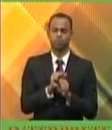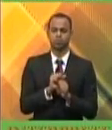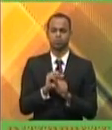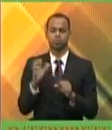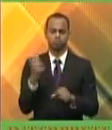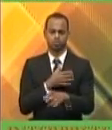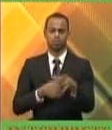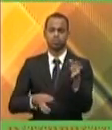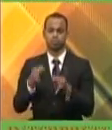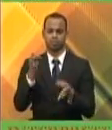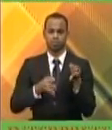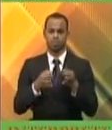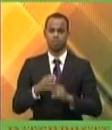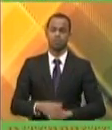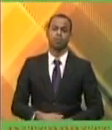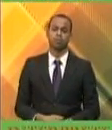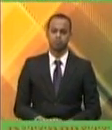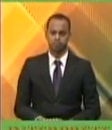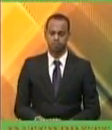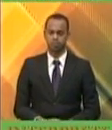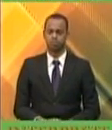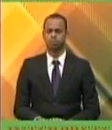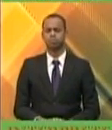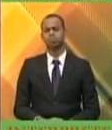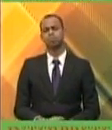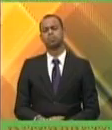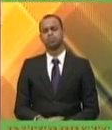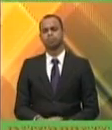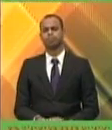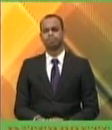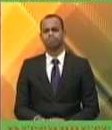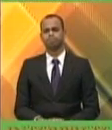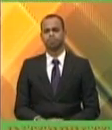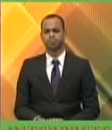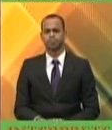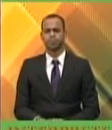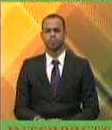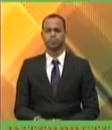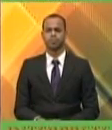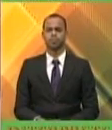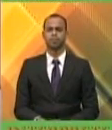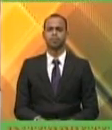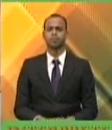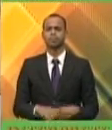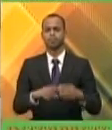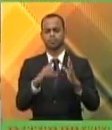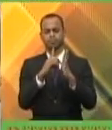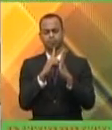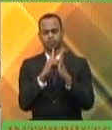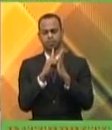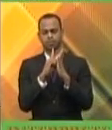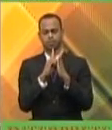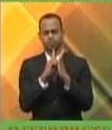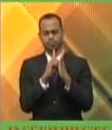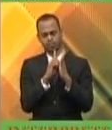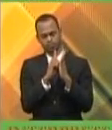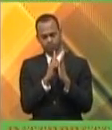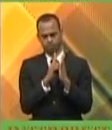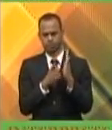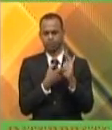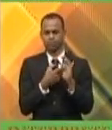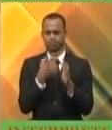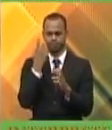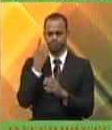poder judicial las discapacidades uno las ve usualmente en términos individuales